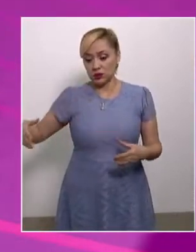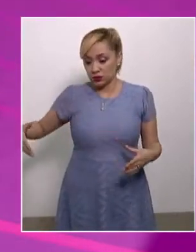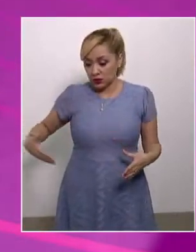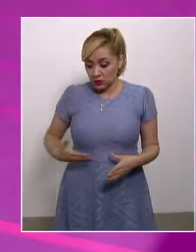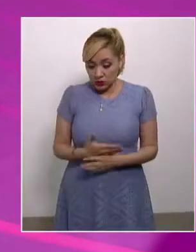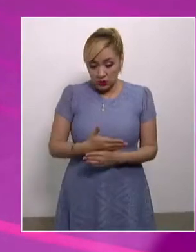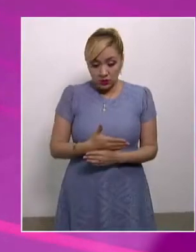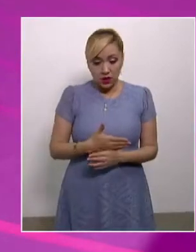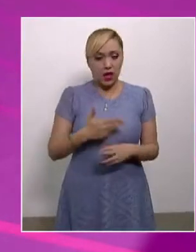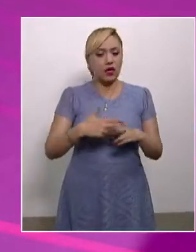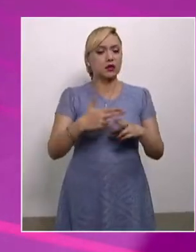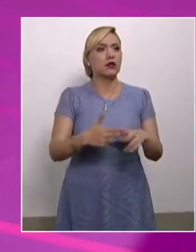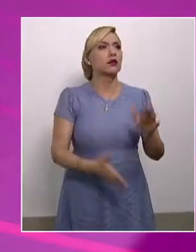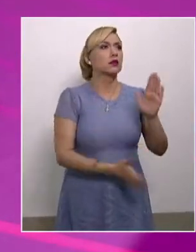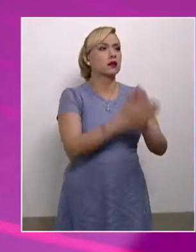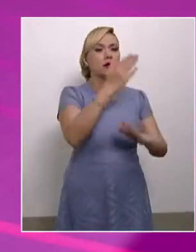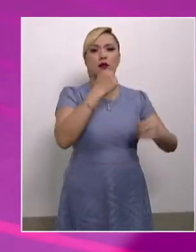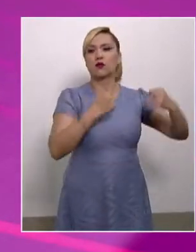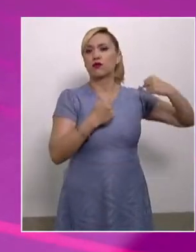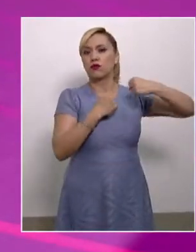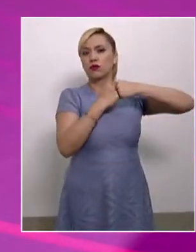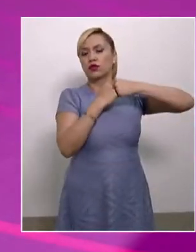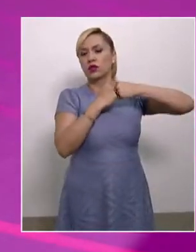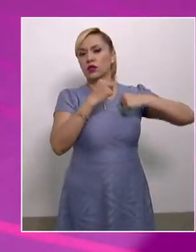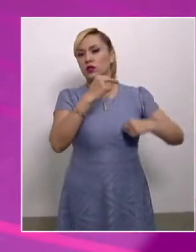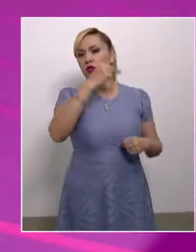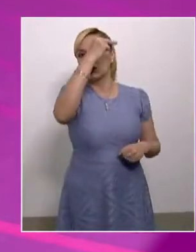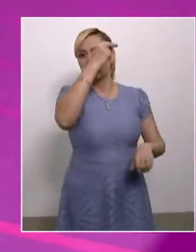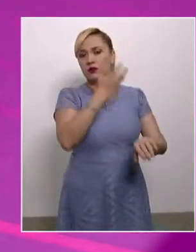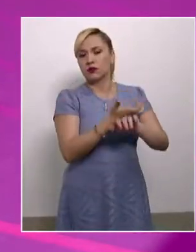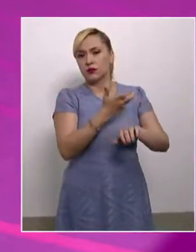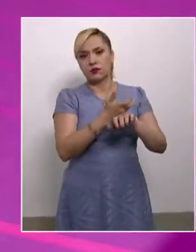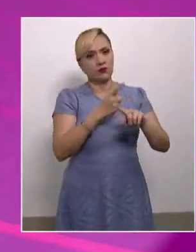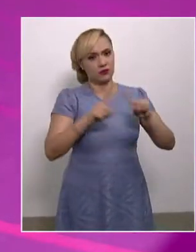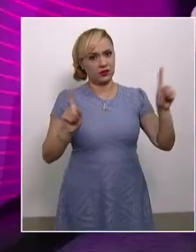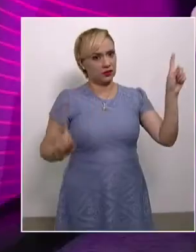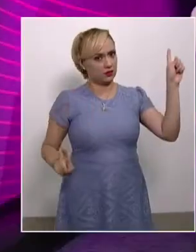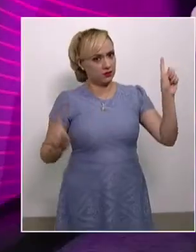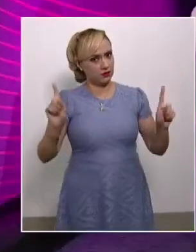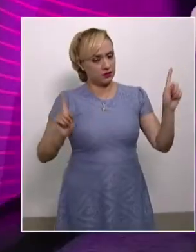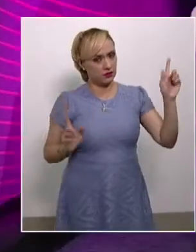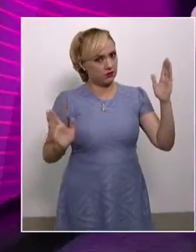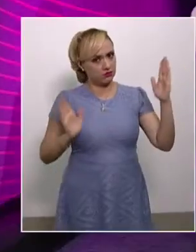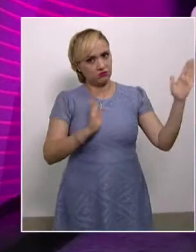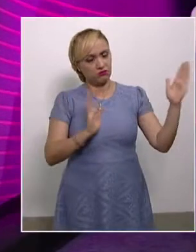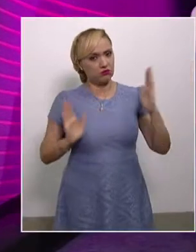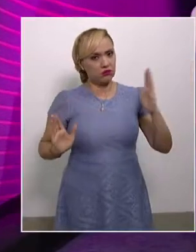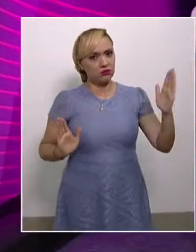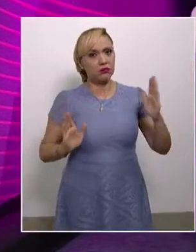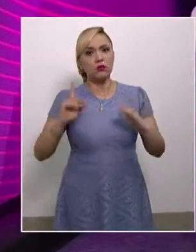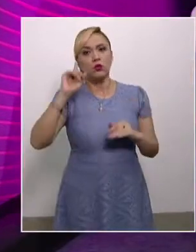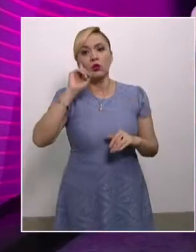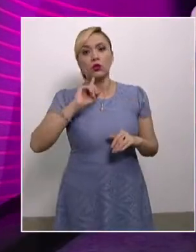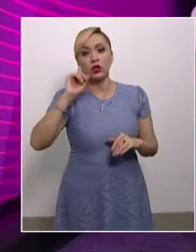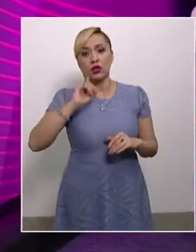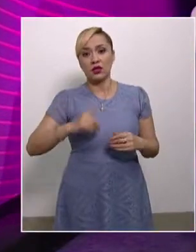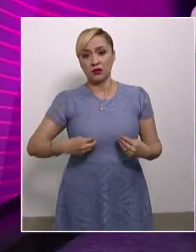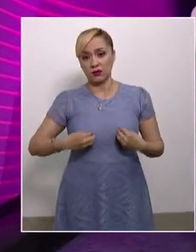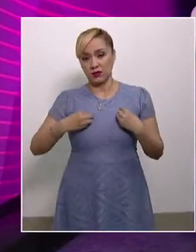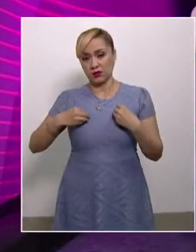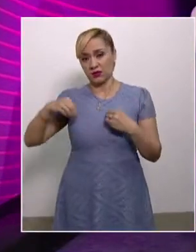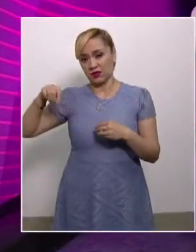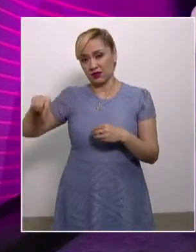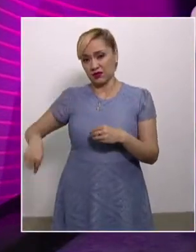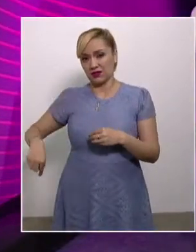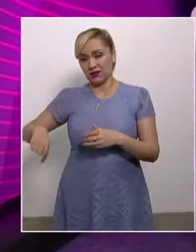México hasta que llega a frontera norte, que son impactos totalmente distintos. Los niveles de violencia que viven las mujeres en Centroamérica, a mí